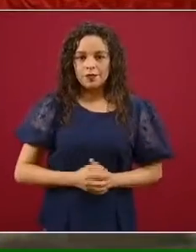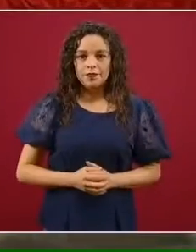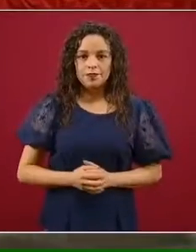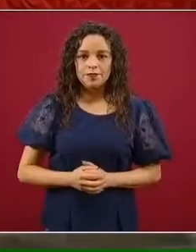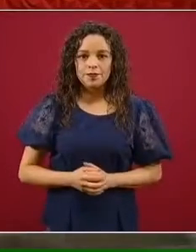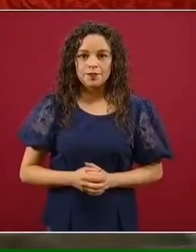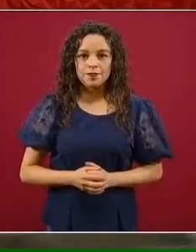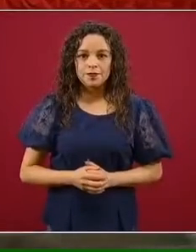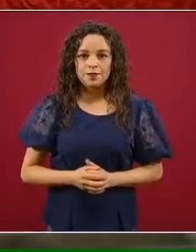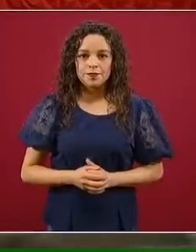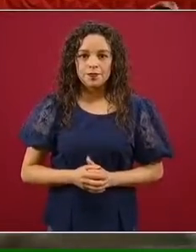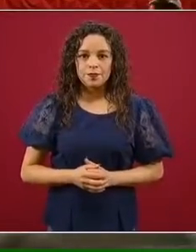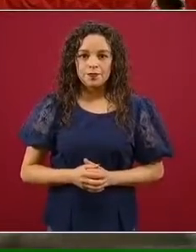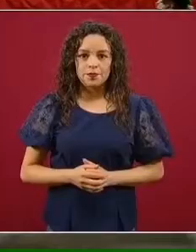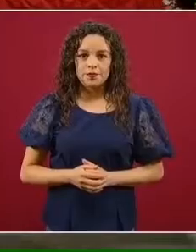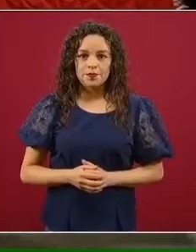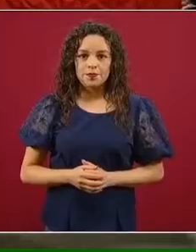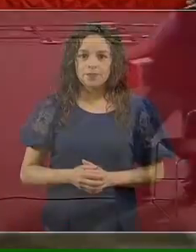Gracias.